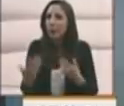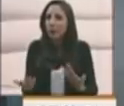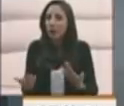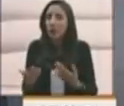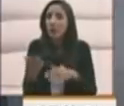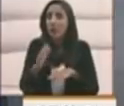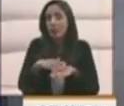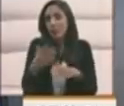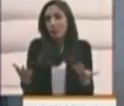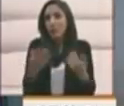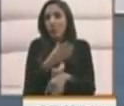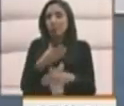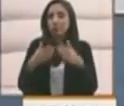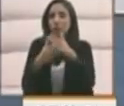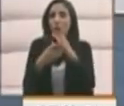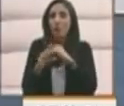alguna,